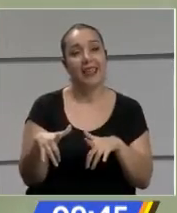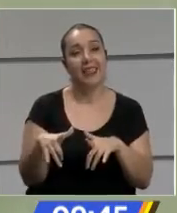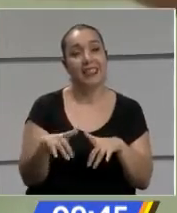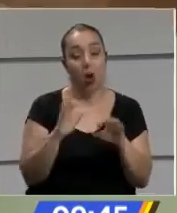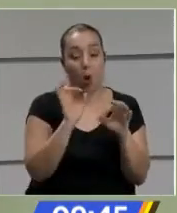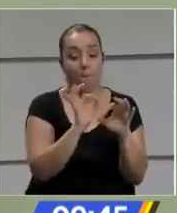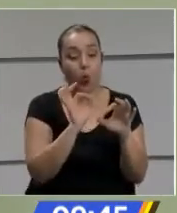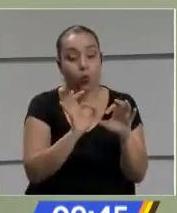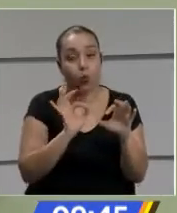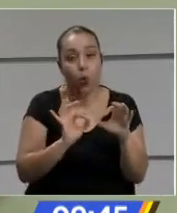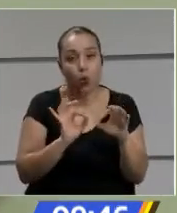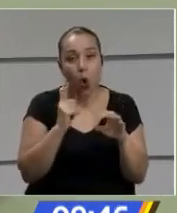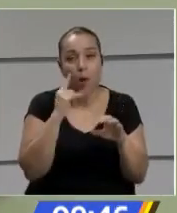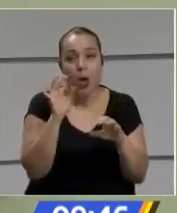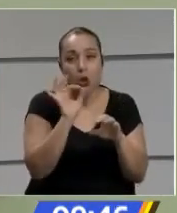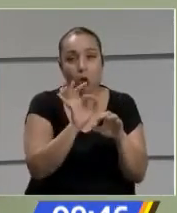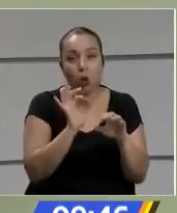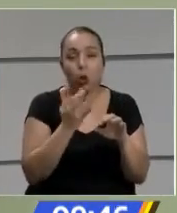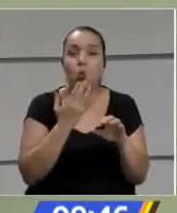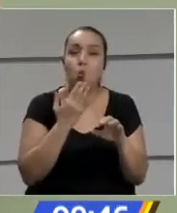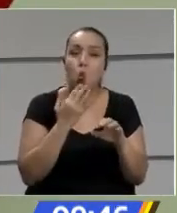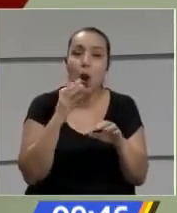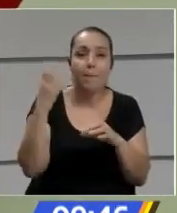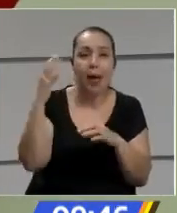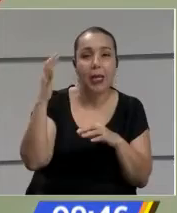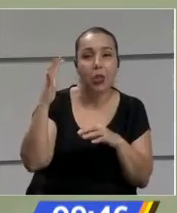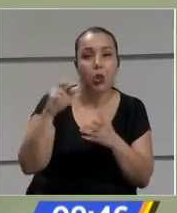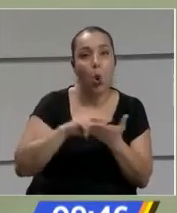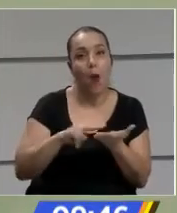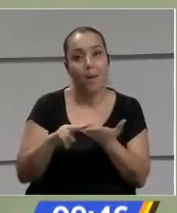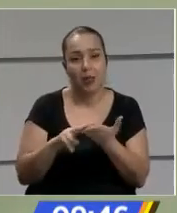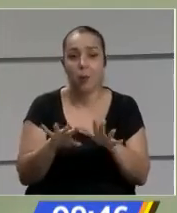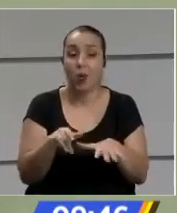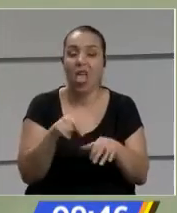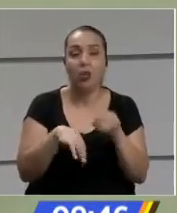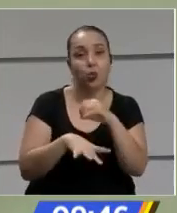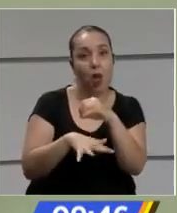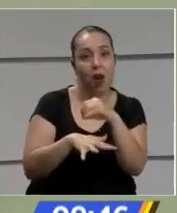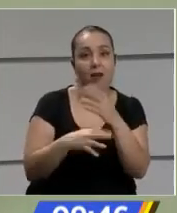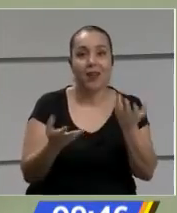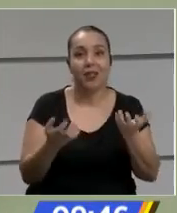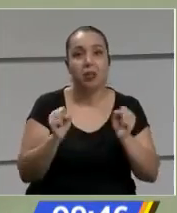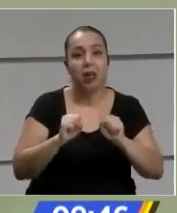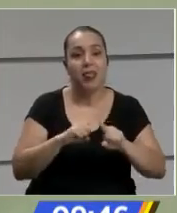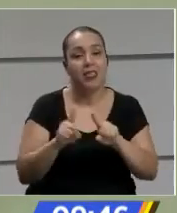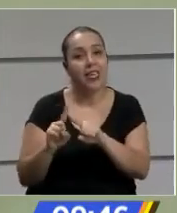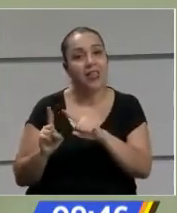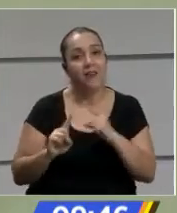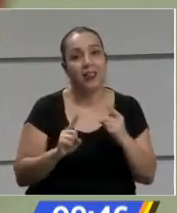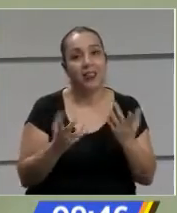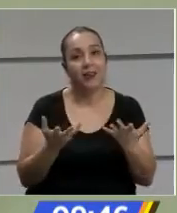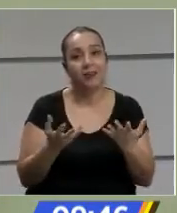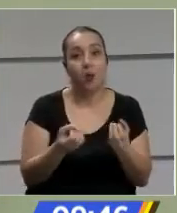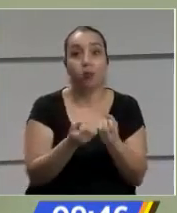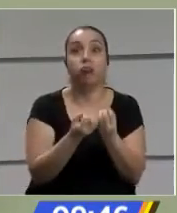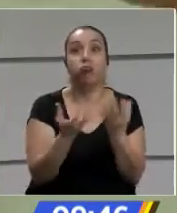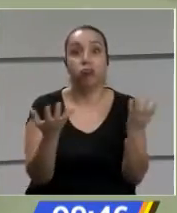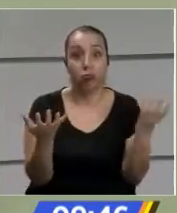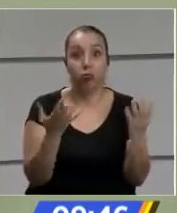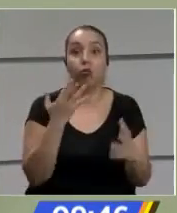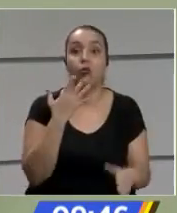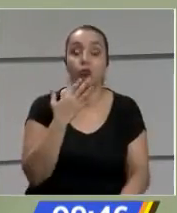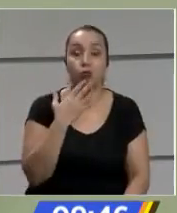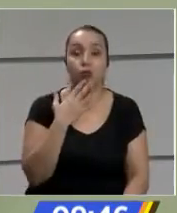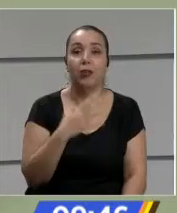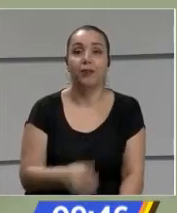con verde, puntitos con amarillo, porque es una araña. Entonces las arañas las tenemos de muchos colores.